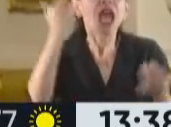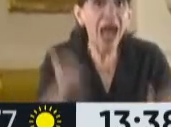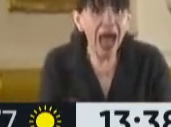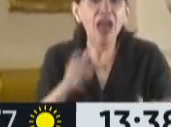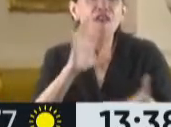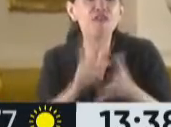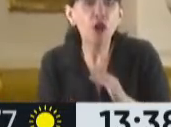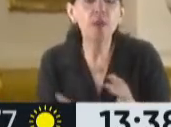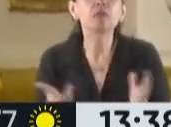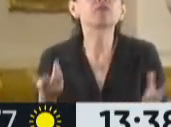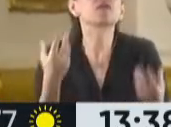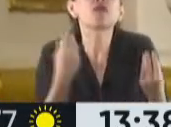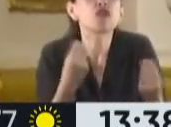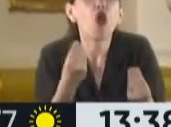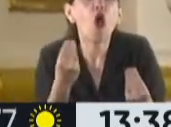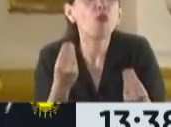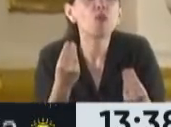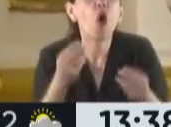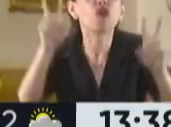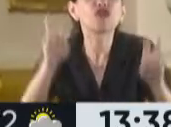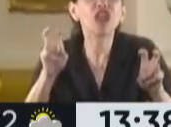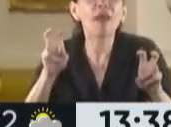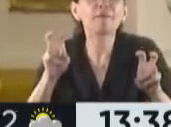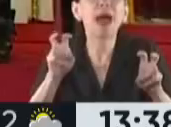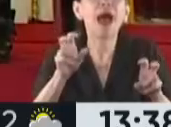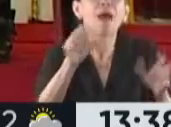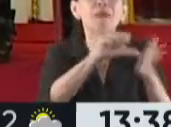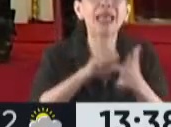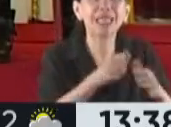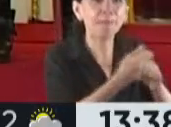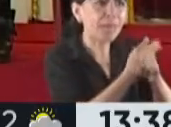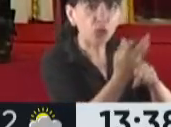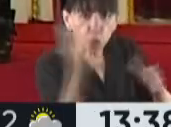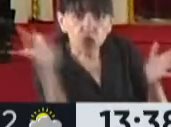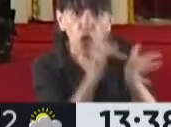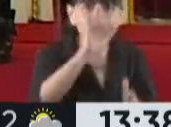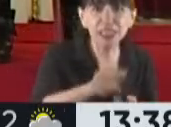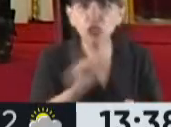¿cómo incluye a los países del Mercosur? Gracias.